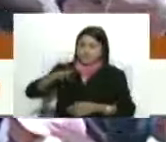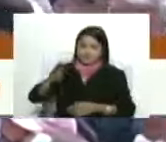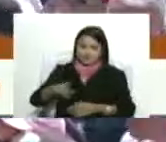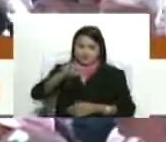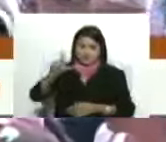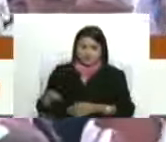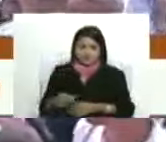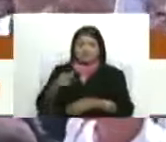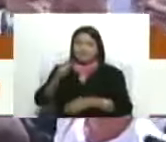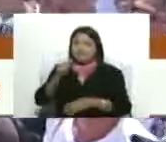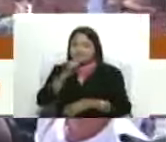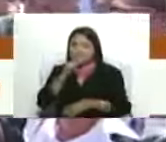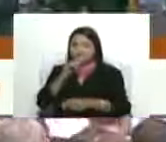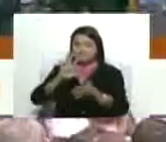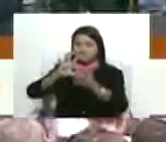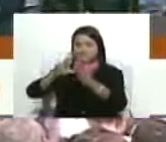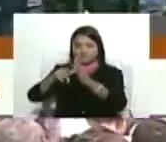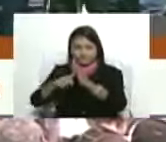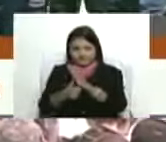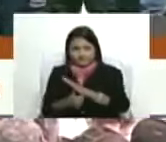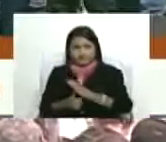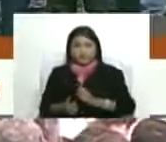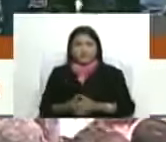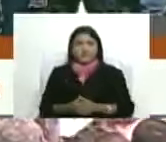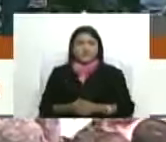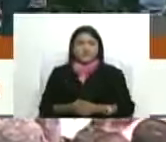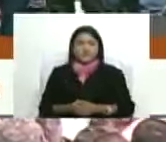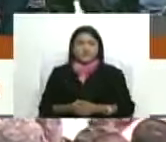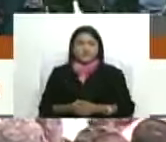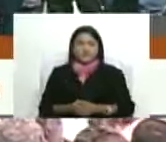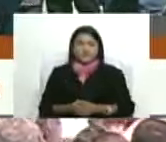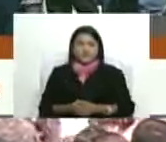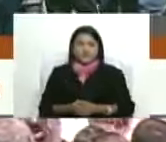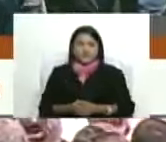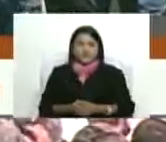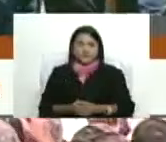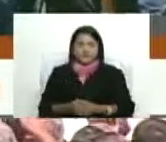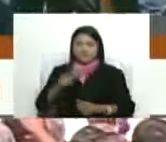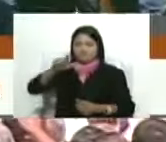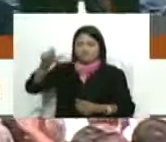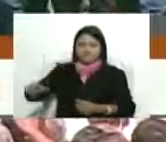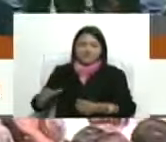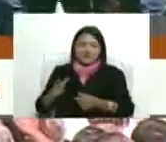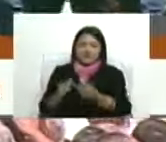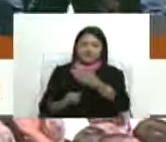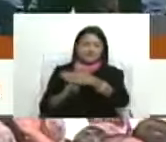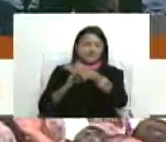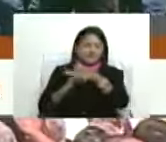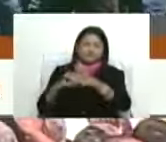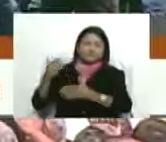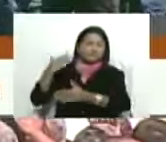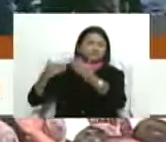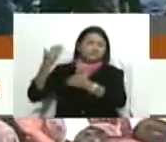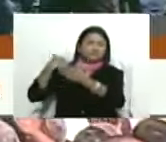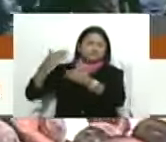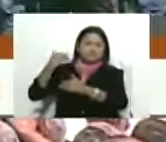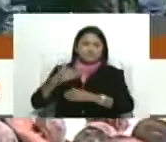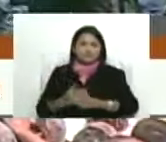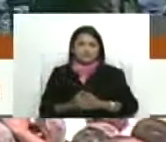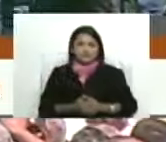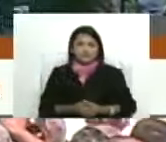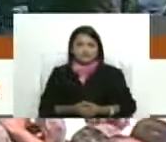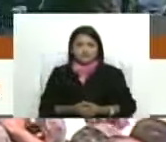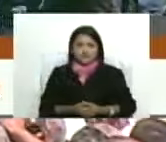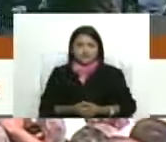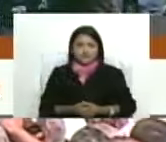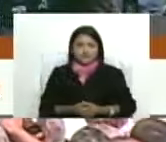fue robado por unos filibusteros que fue robado por unos piratas que fue robado por unos ladrones y